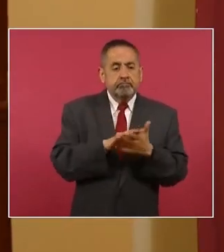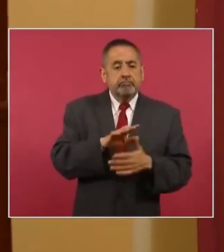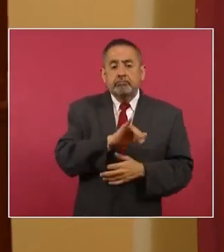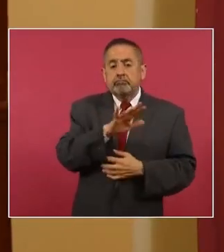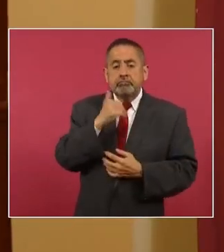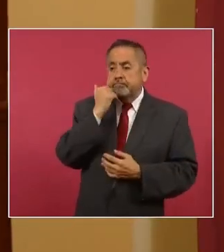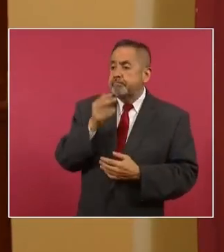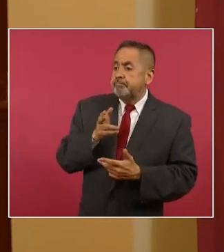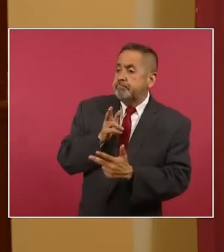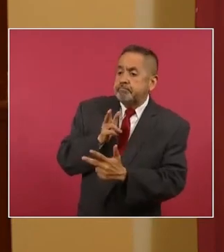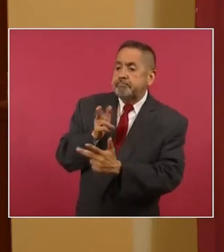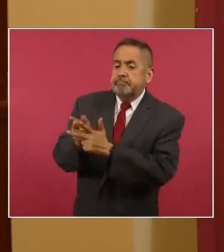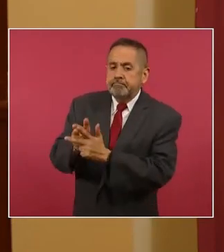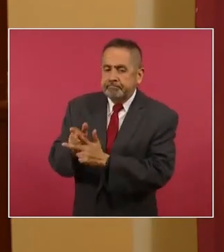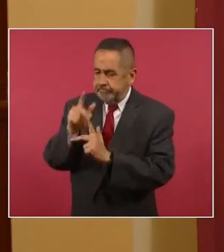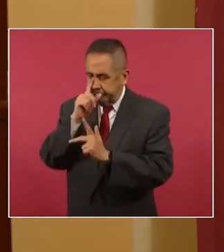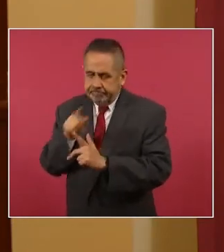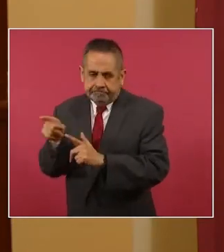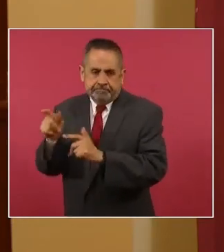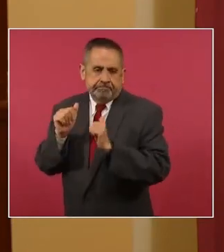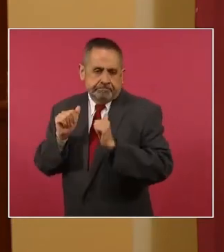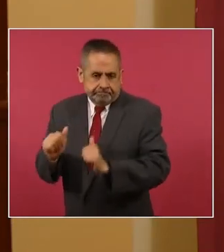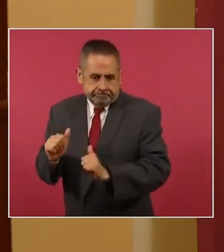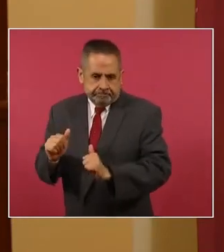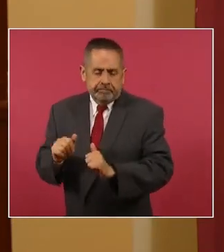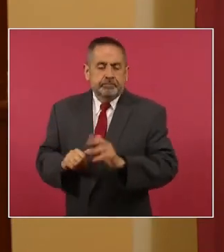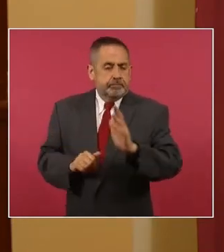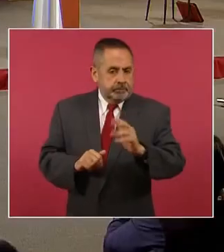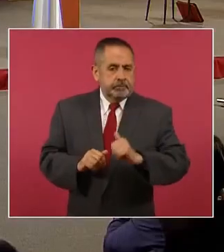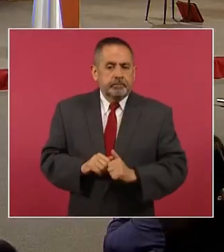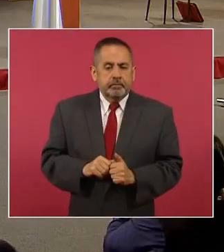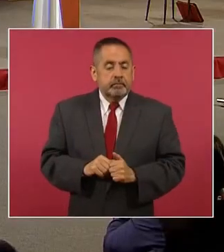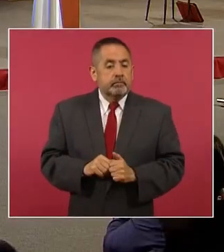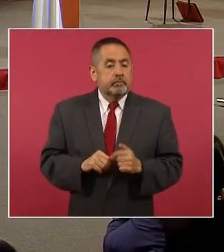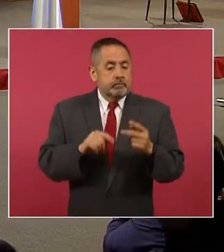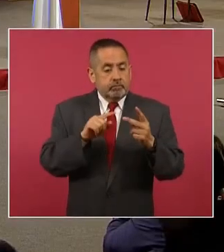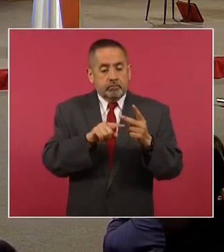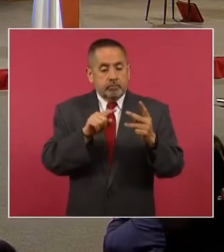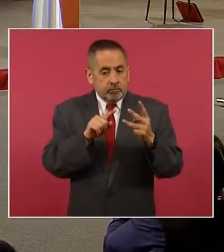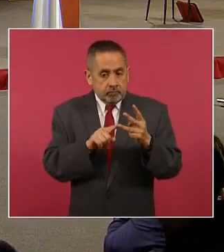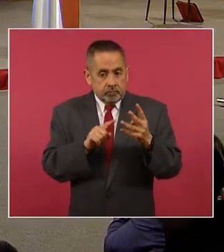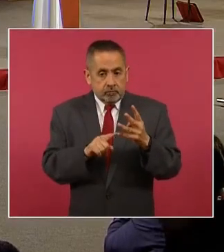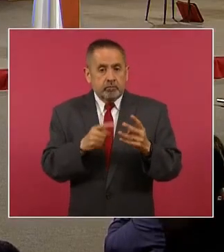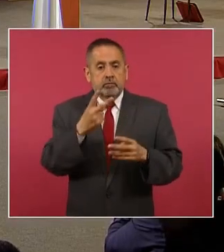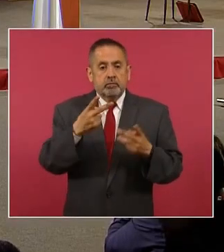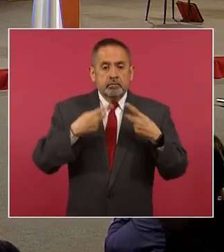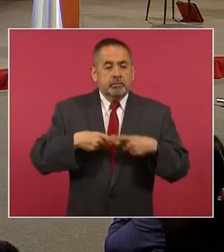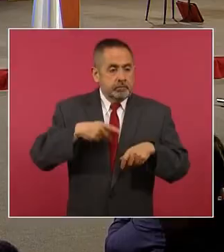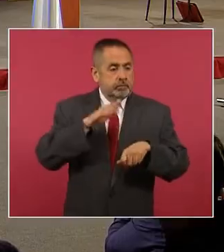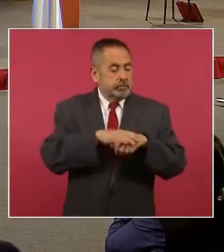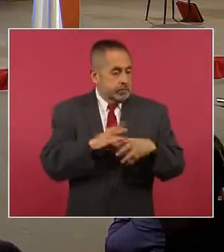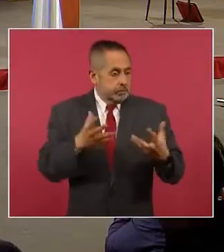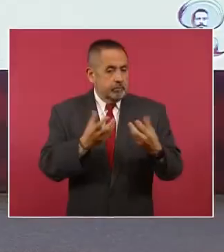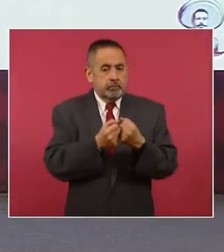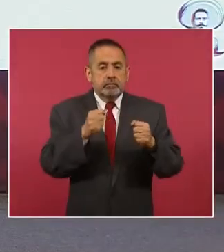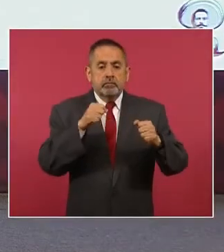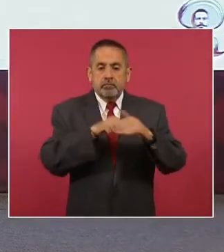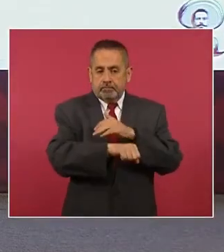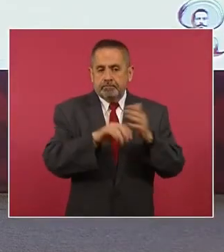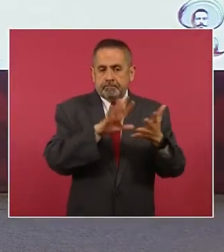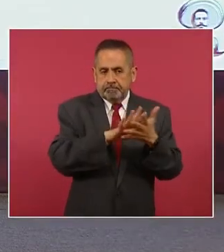de feminicidio. Hay 2 acusados más presos y también hay